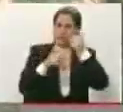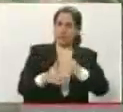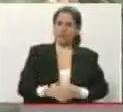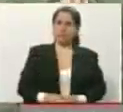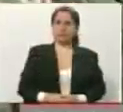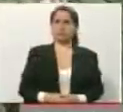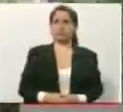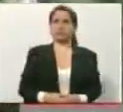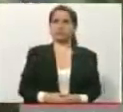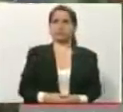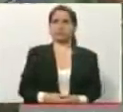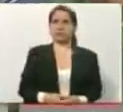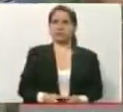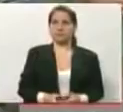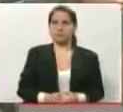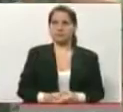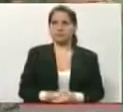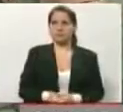Hasta los enfermos